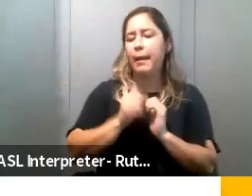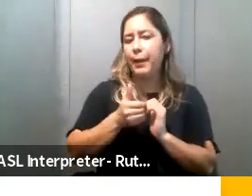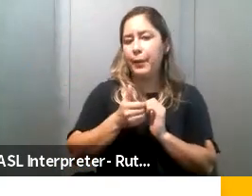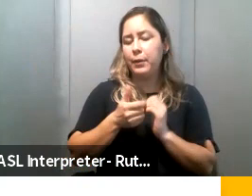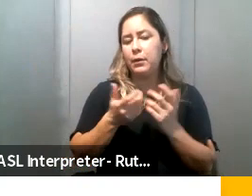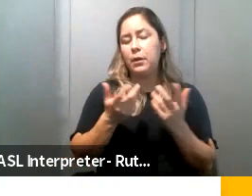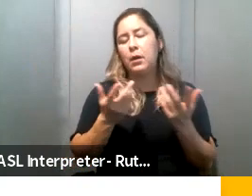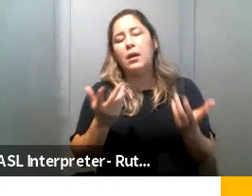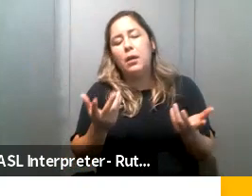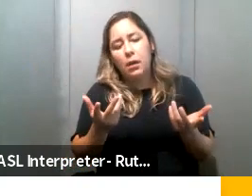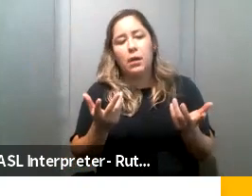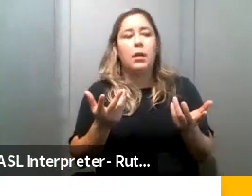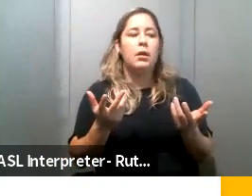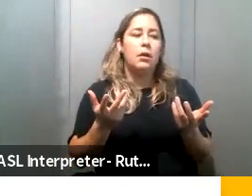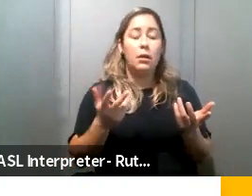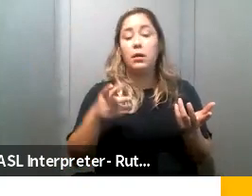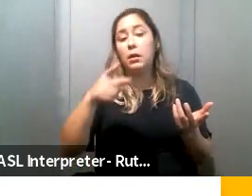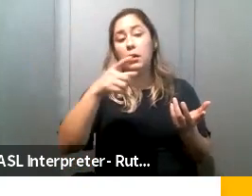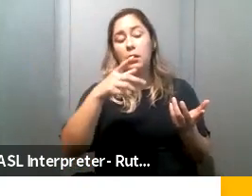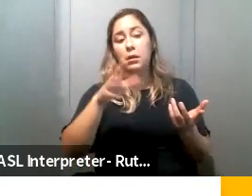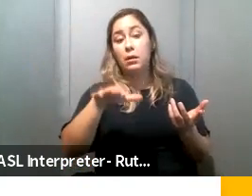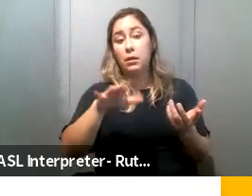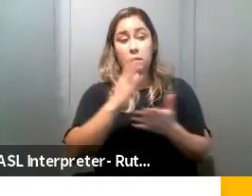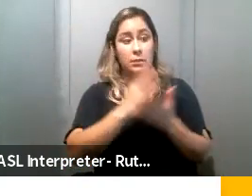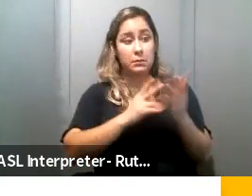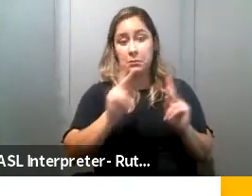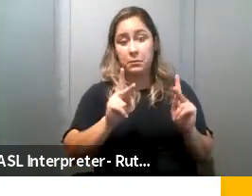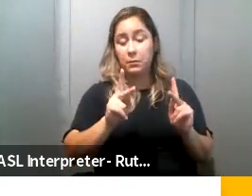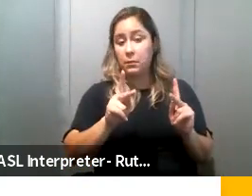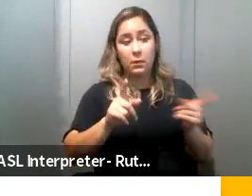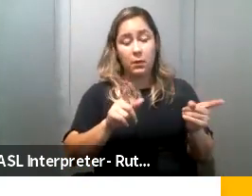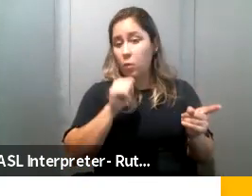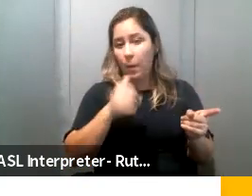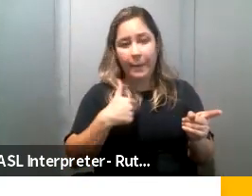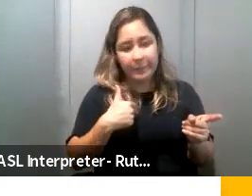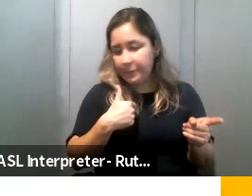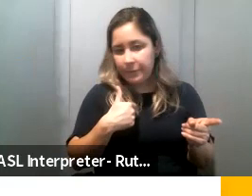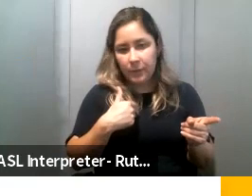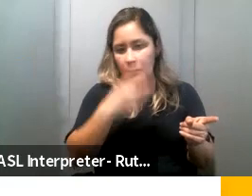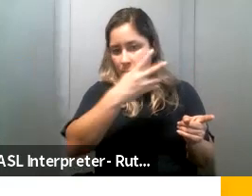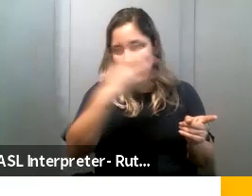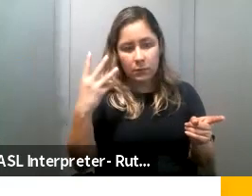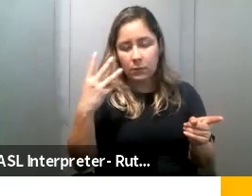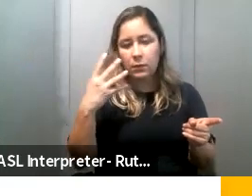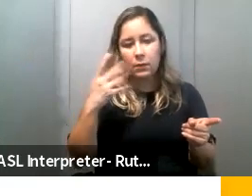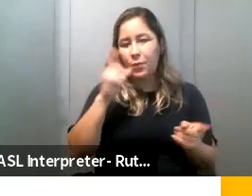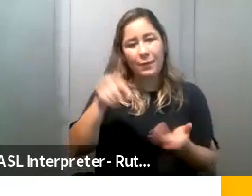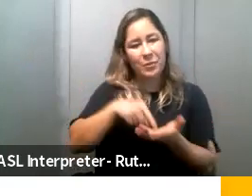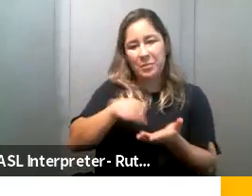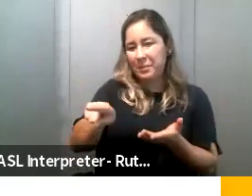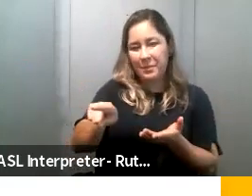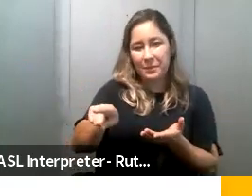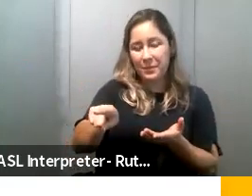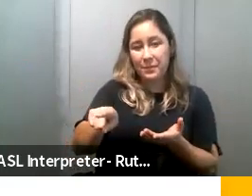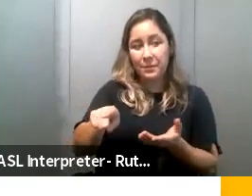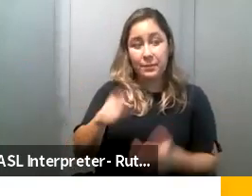nosotros decimos es que las personas que no tienen estatus legal no deben de pagar la fianza porque uno tiene que pagar la fianza en una oficina de